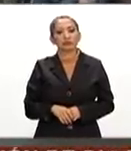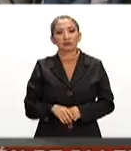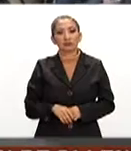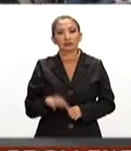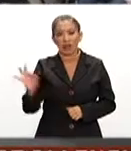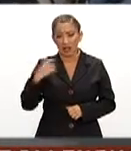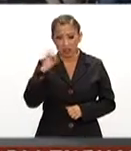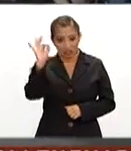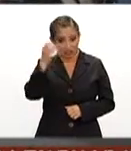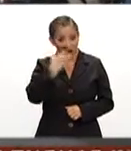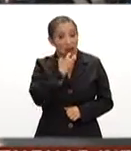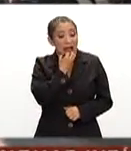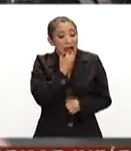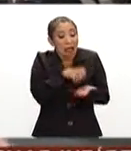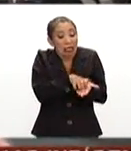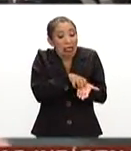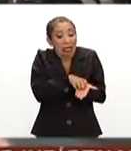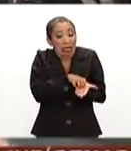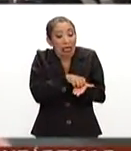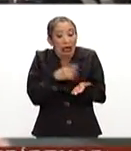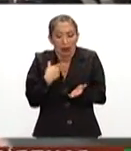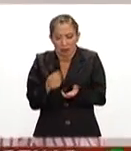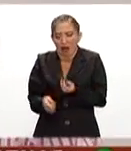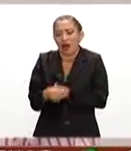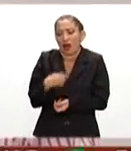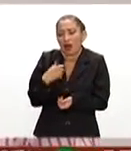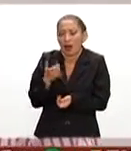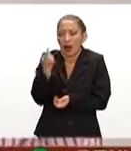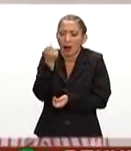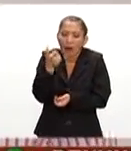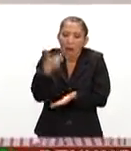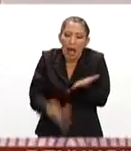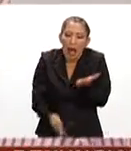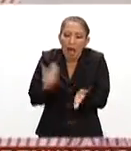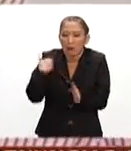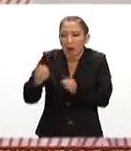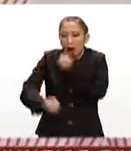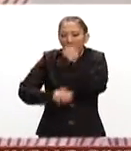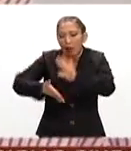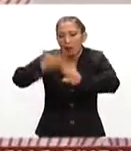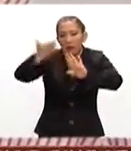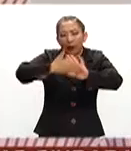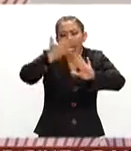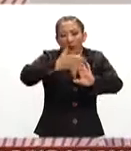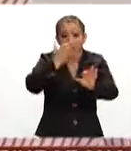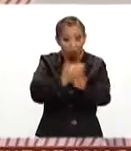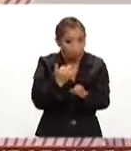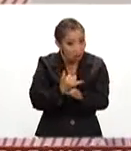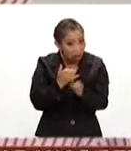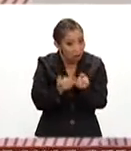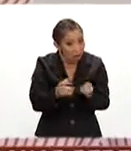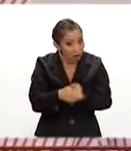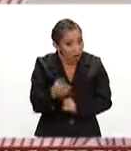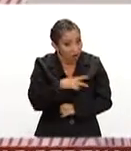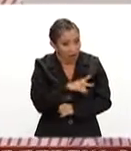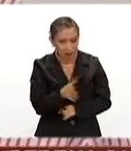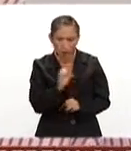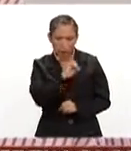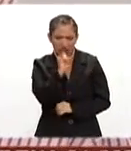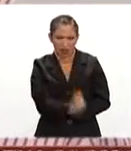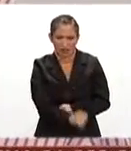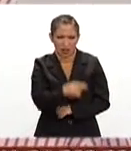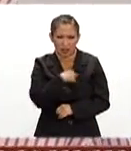Hubiera mezquindad auténtica si regateáramos esfuerzos para que obras como la que hoy inauguramos o cualquier otra